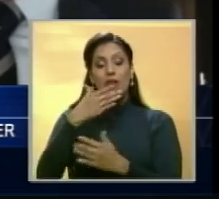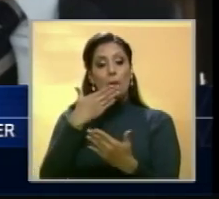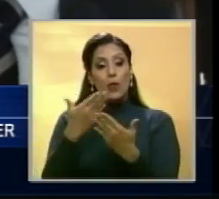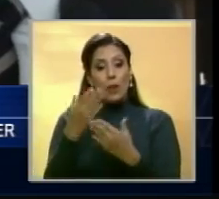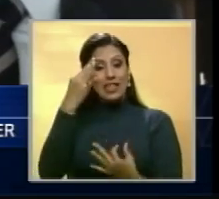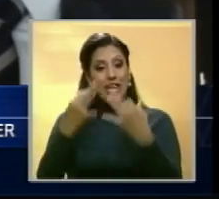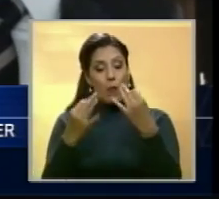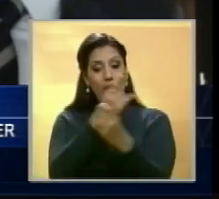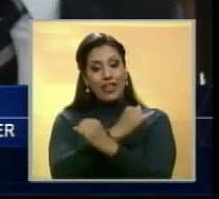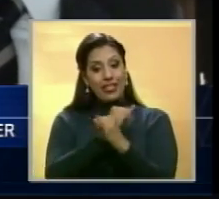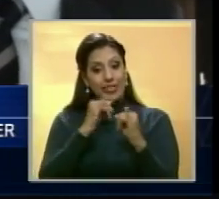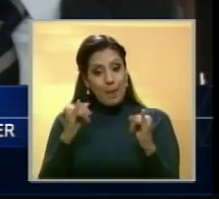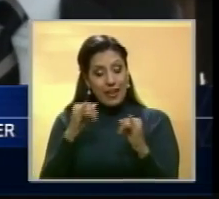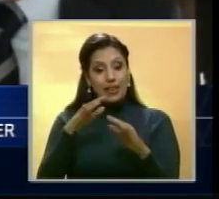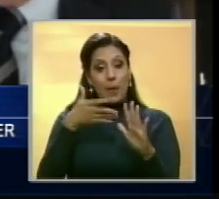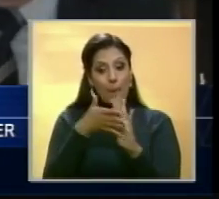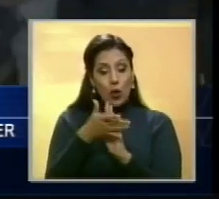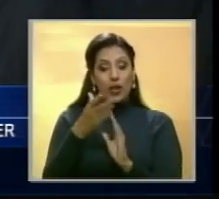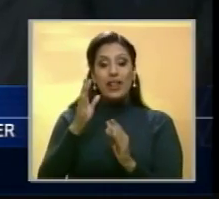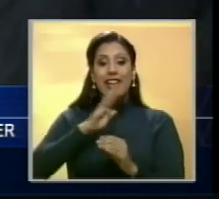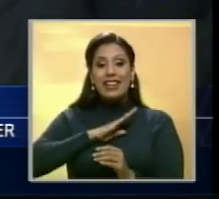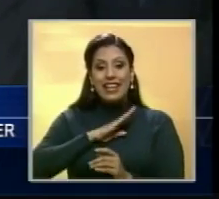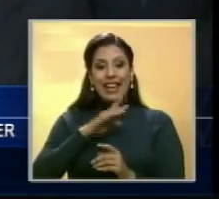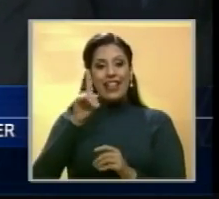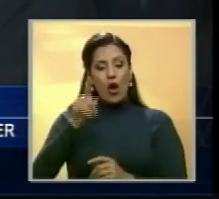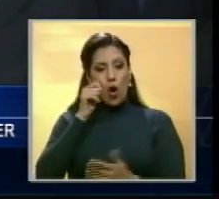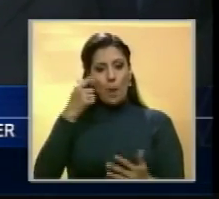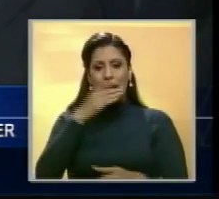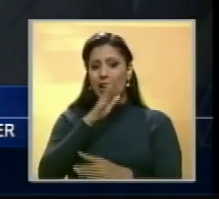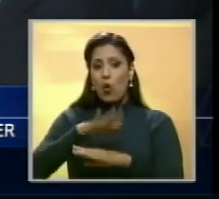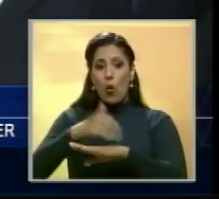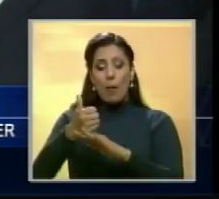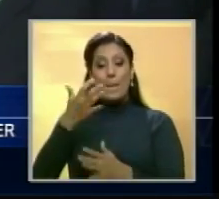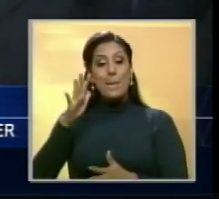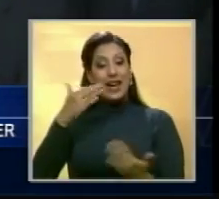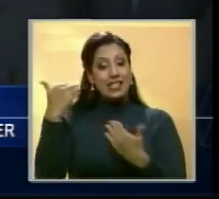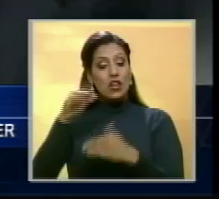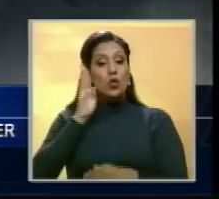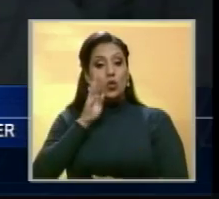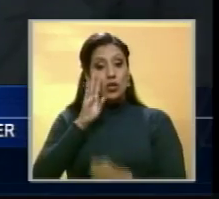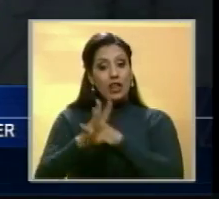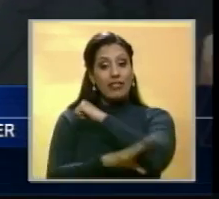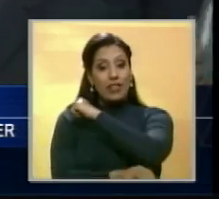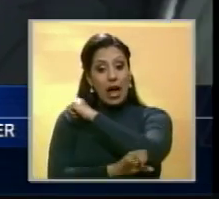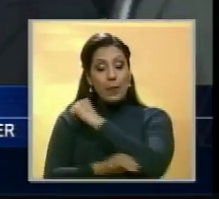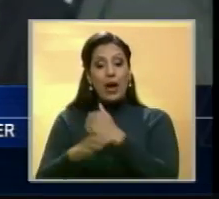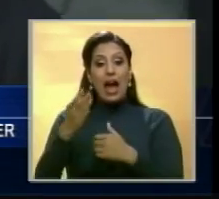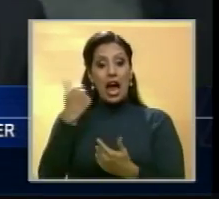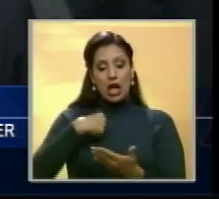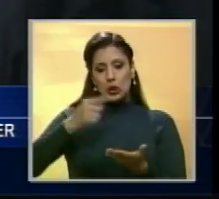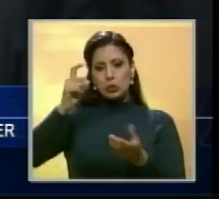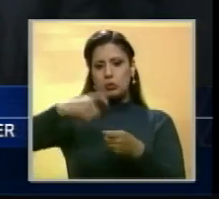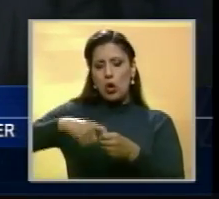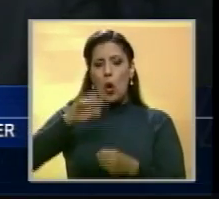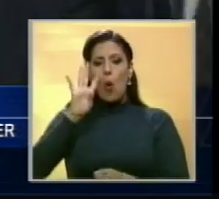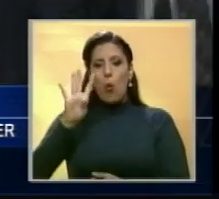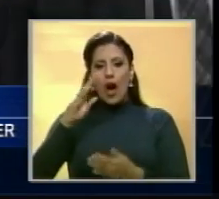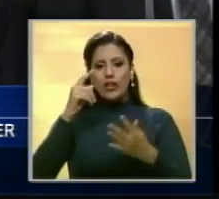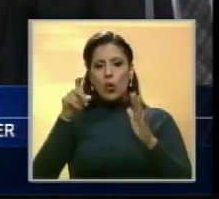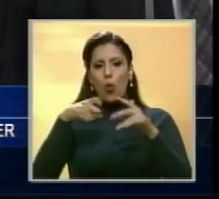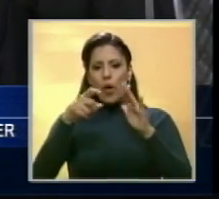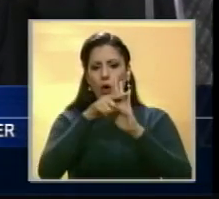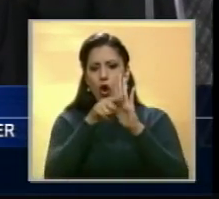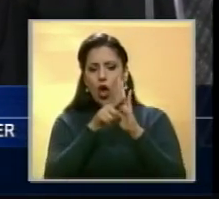por un abogado independiente. A través de este recurso, Temer es imputado por cometer presuntas irregularidades cuando suscribió 4 decretos